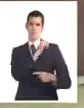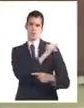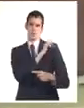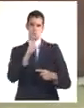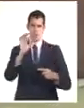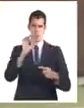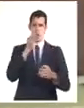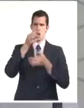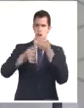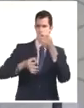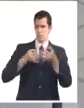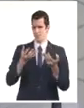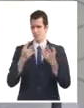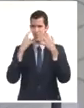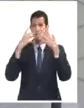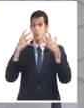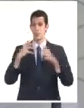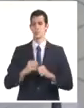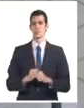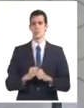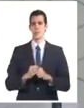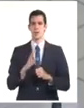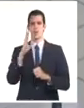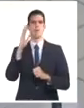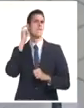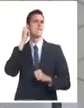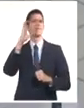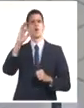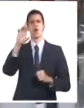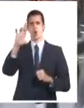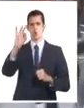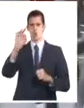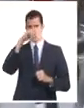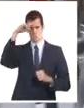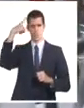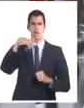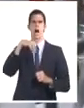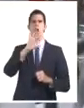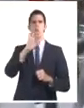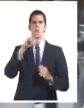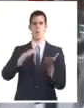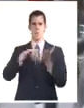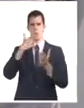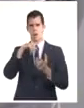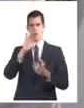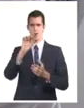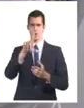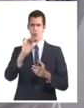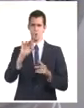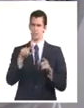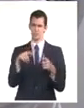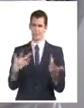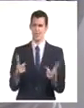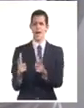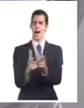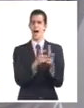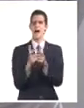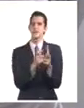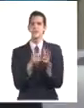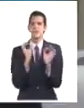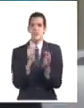que defiende el Foro de Sao Paulo. Más adelante puntualizó que Cuba continuará construyendo el socialismo con